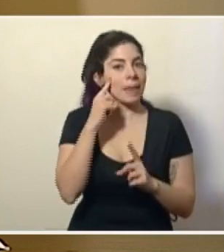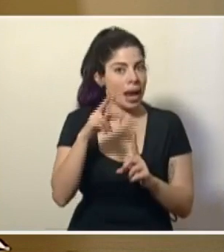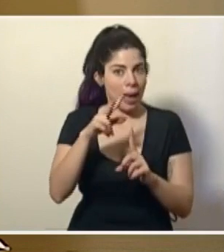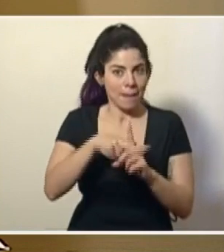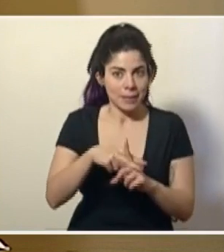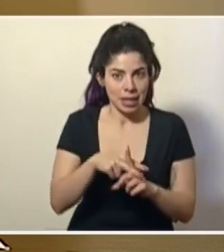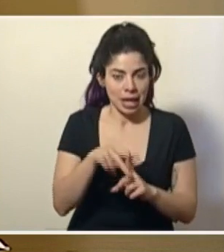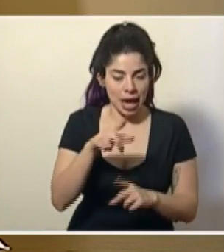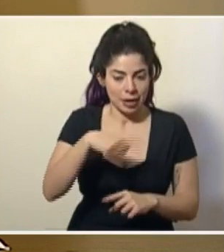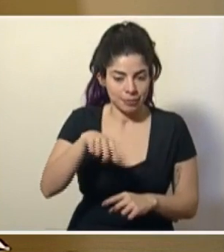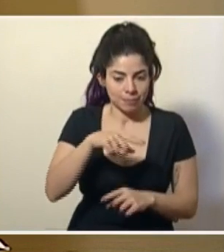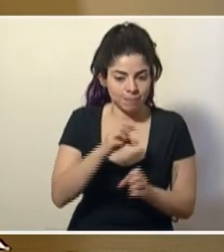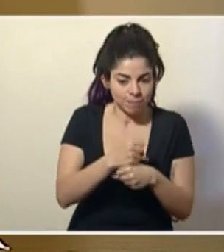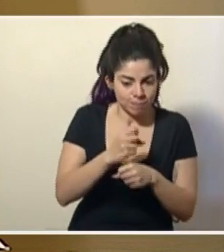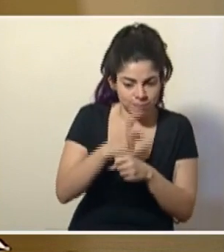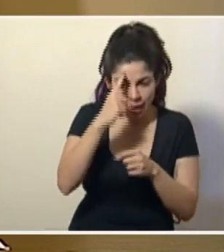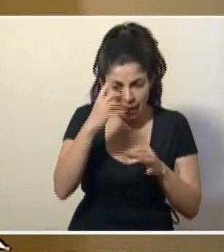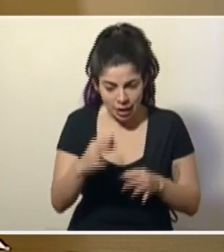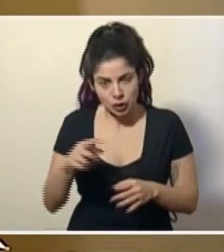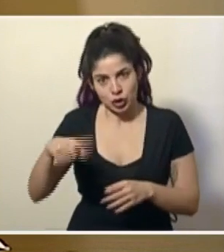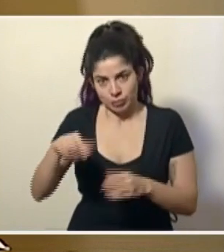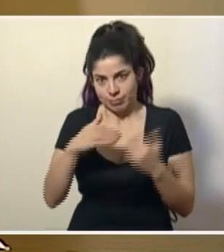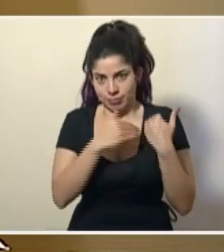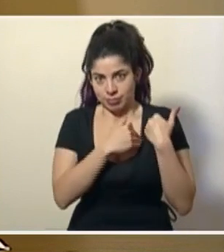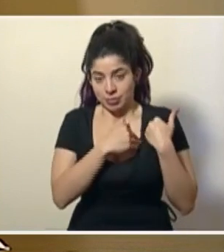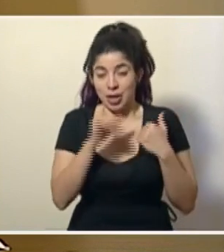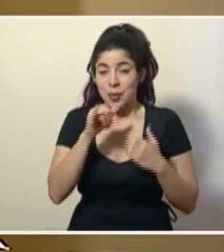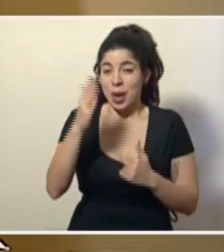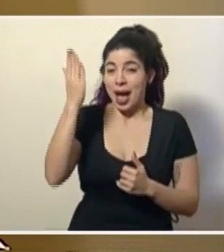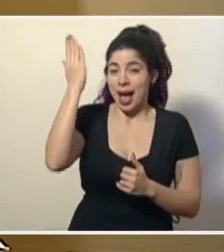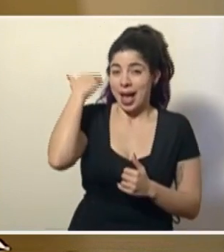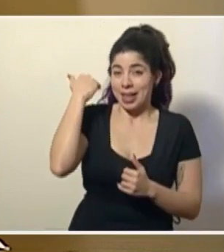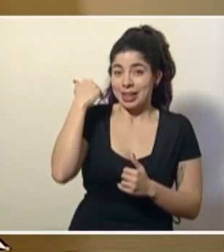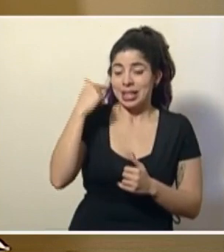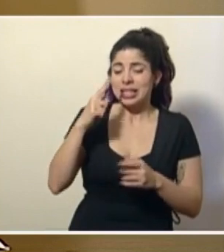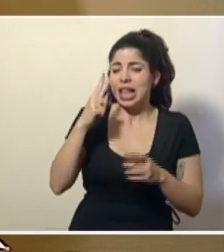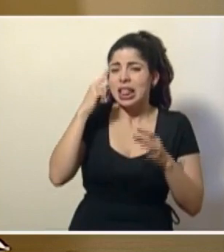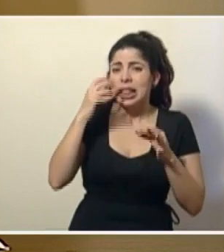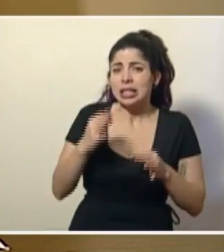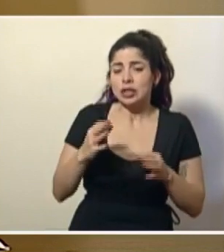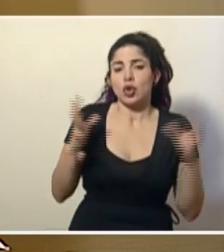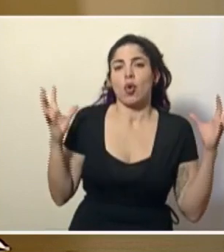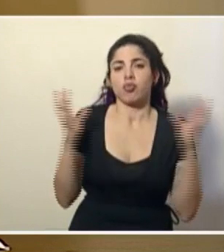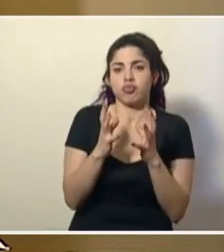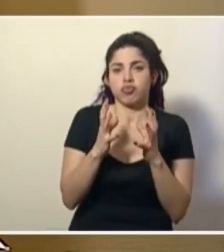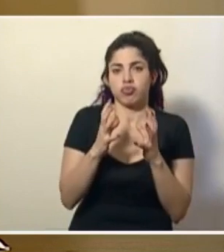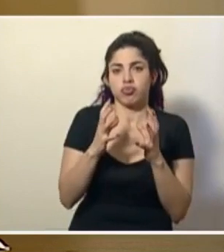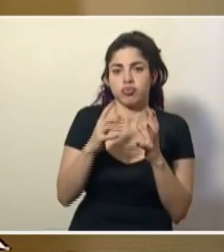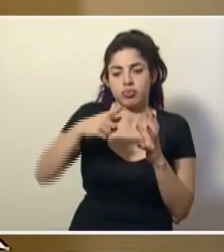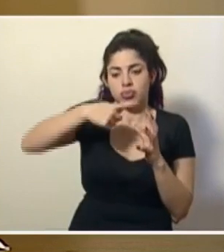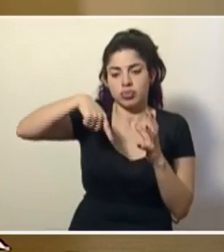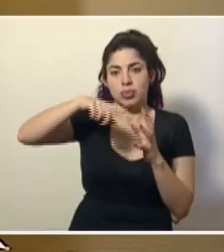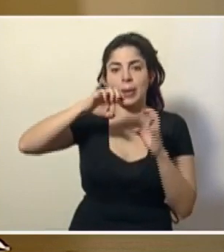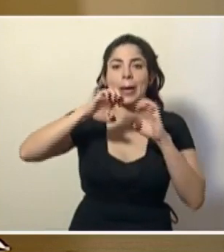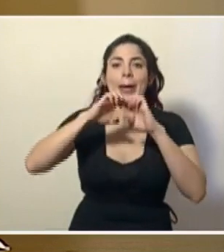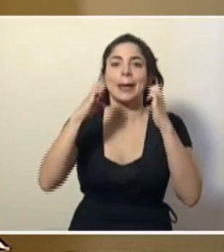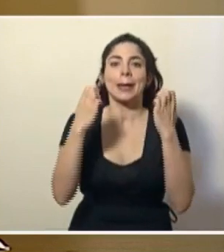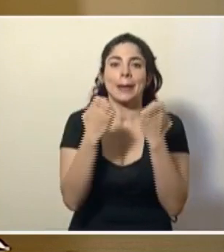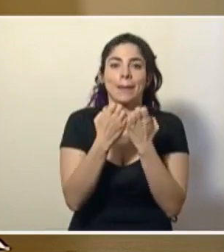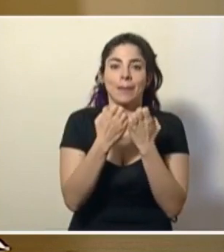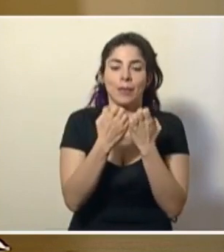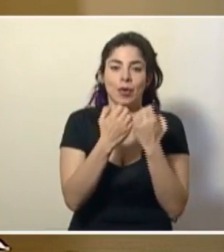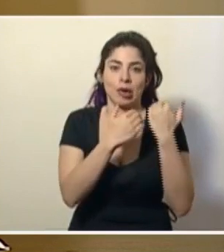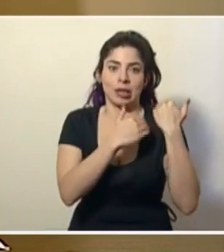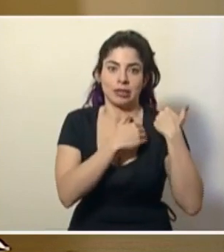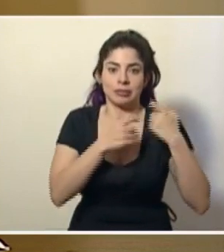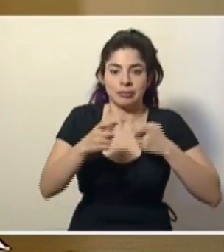ejecución. Las decisiones, como ya lo hemos compartido en otro momento, se toman en forma colegiada por el equipo de